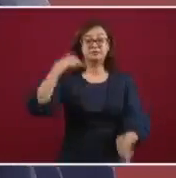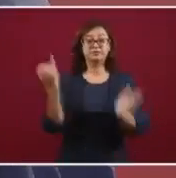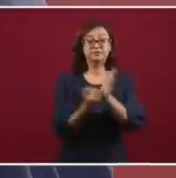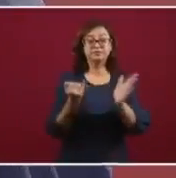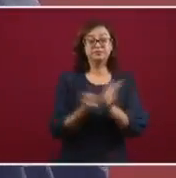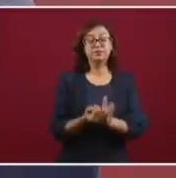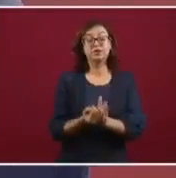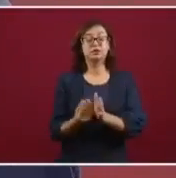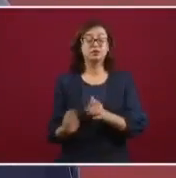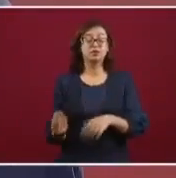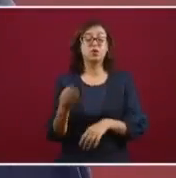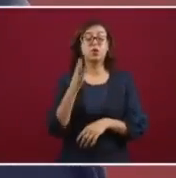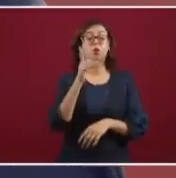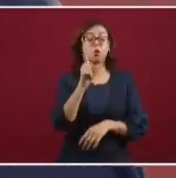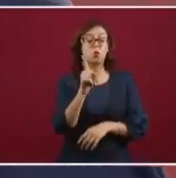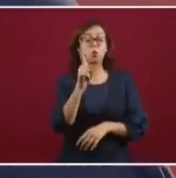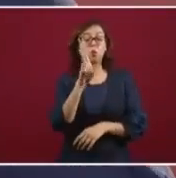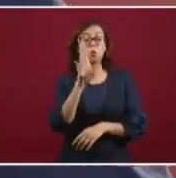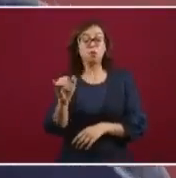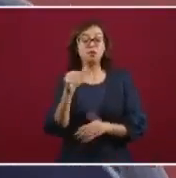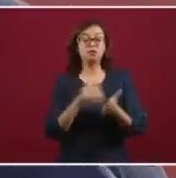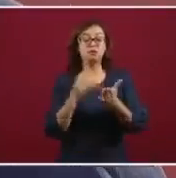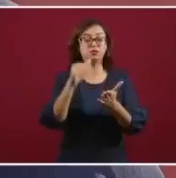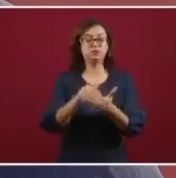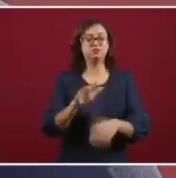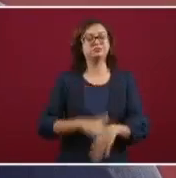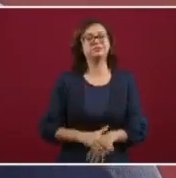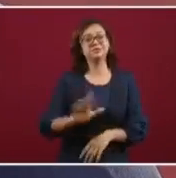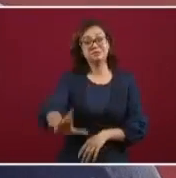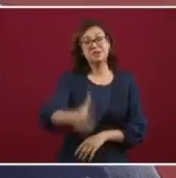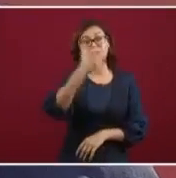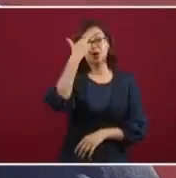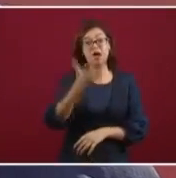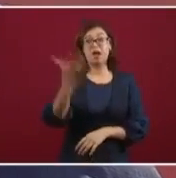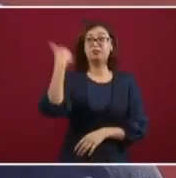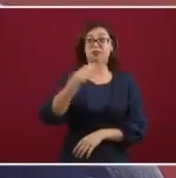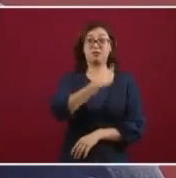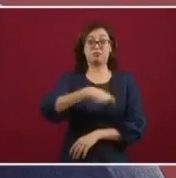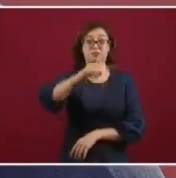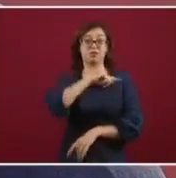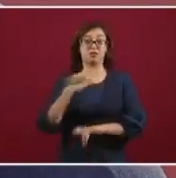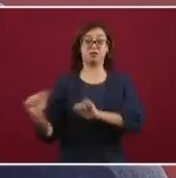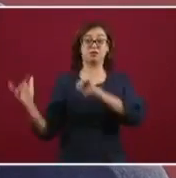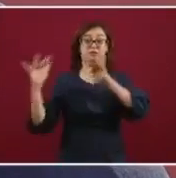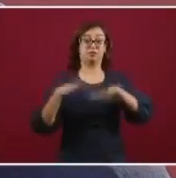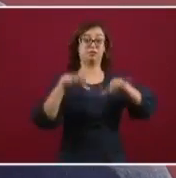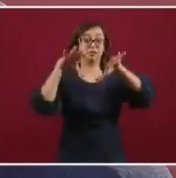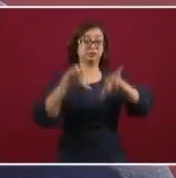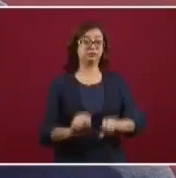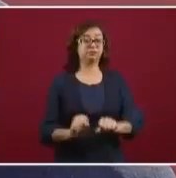A ver, en la colonia, con el saqueo que hubo,